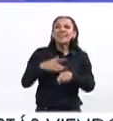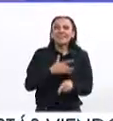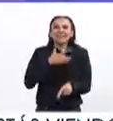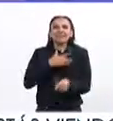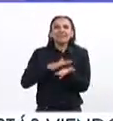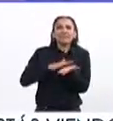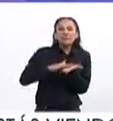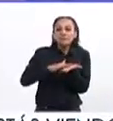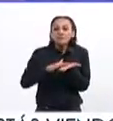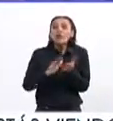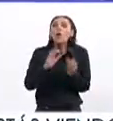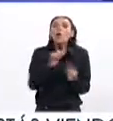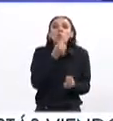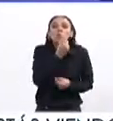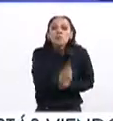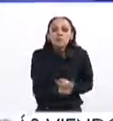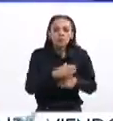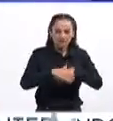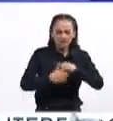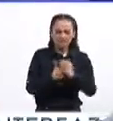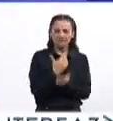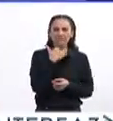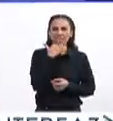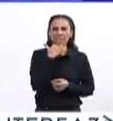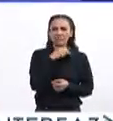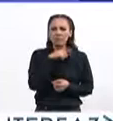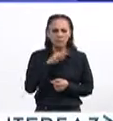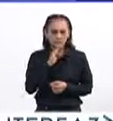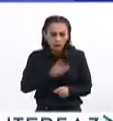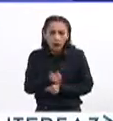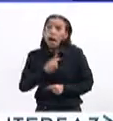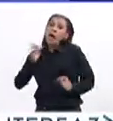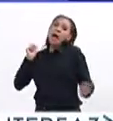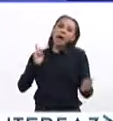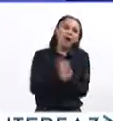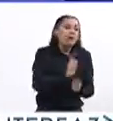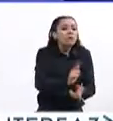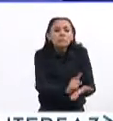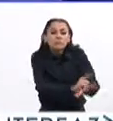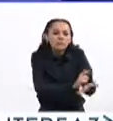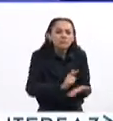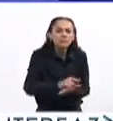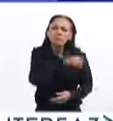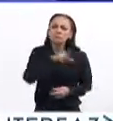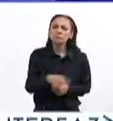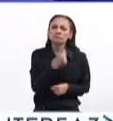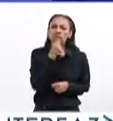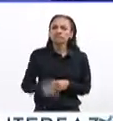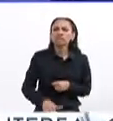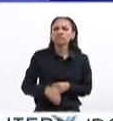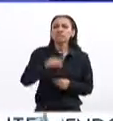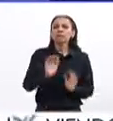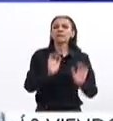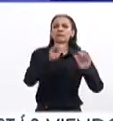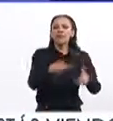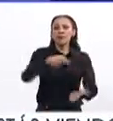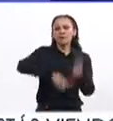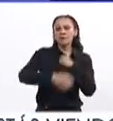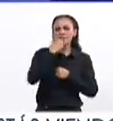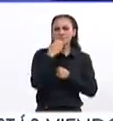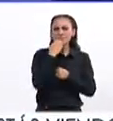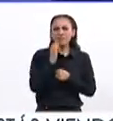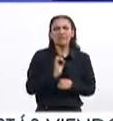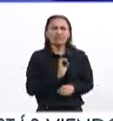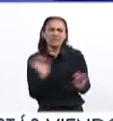se ensuciaba tantito las manos y mamá corría a limpiarlo, ¿no? Y entonces son niños que cuando ya entran en un ambiente educativo, ¿no? No